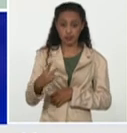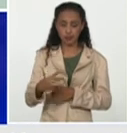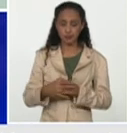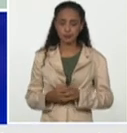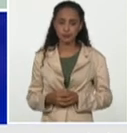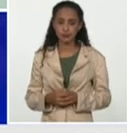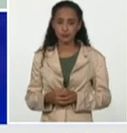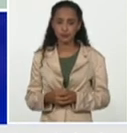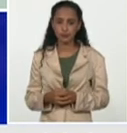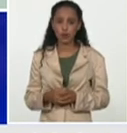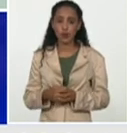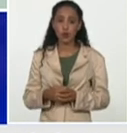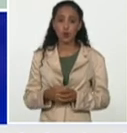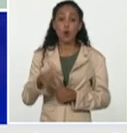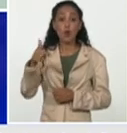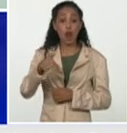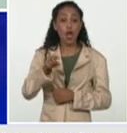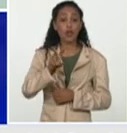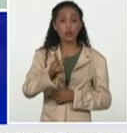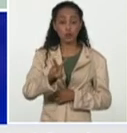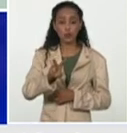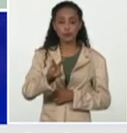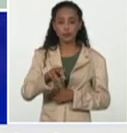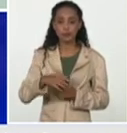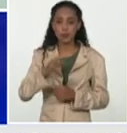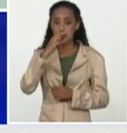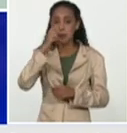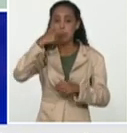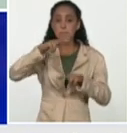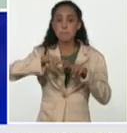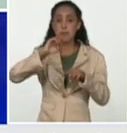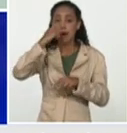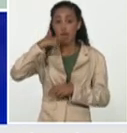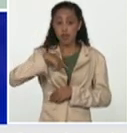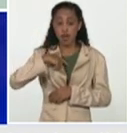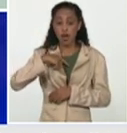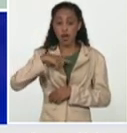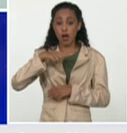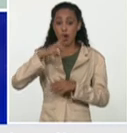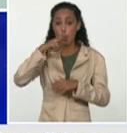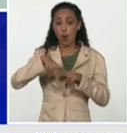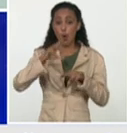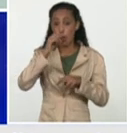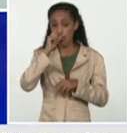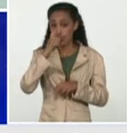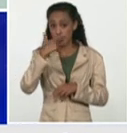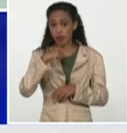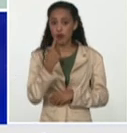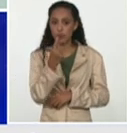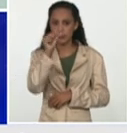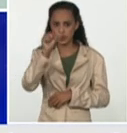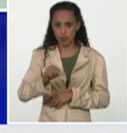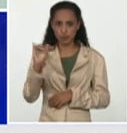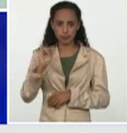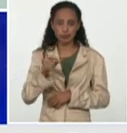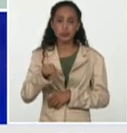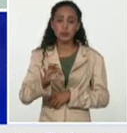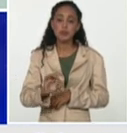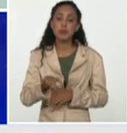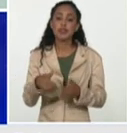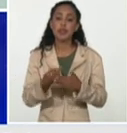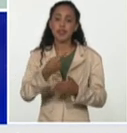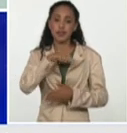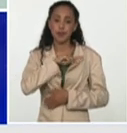2 y Bahía Honda un caso autóctono en el día de ayer. La Habana disminuye en 50 el número de